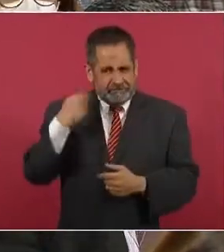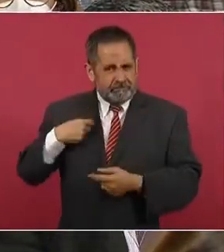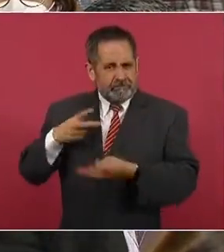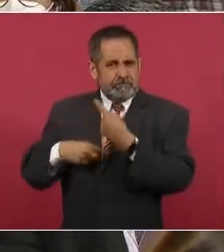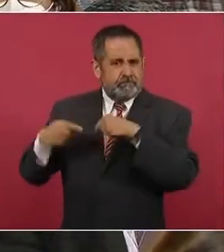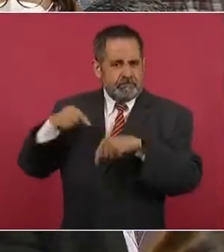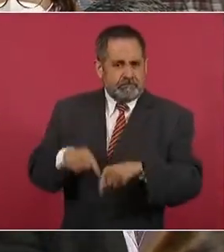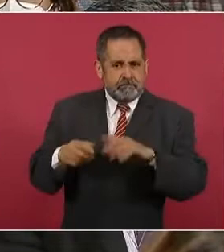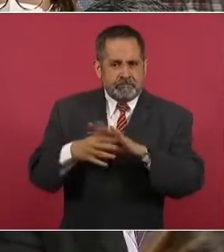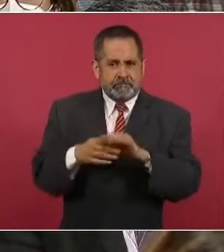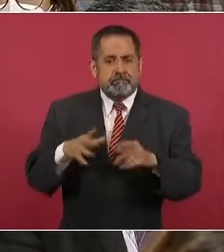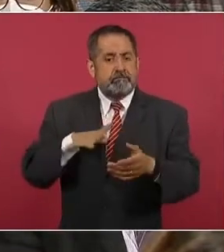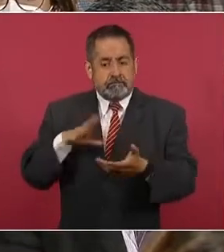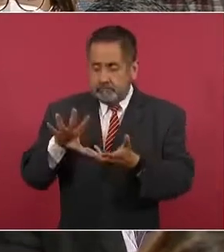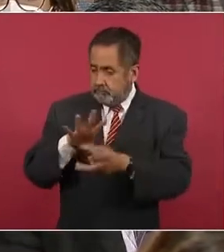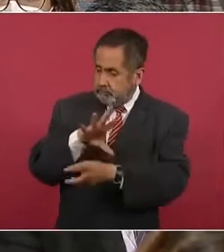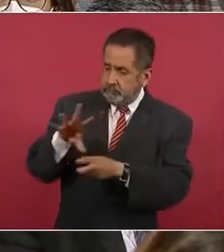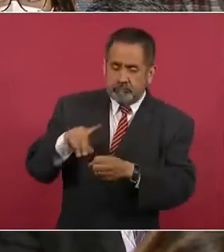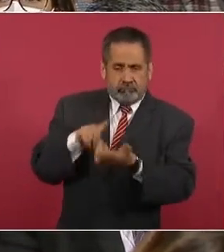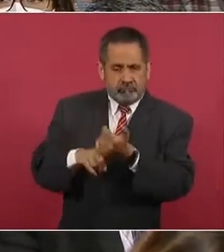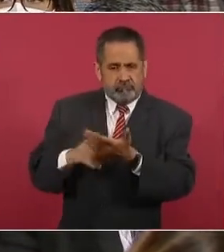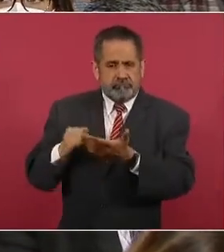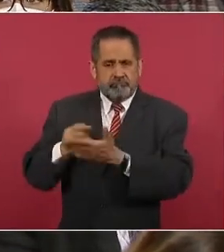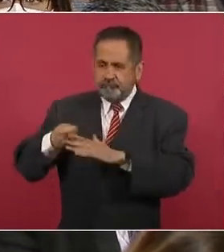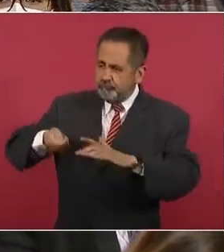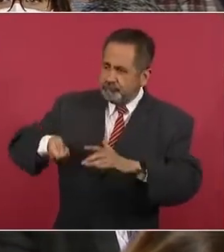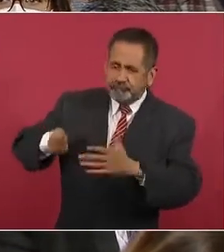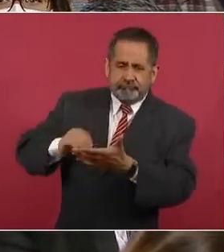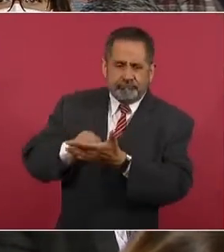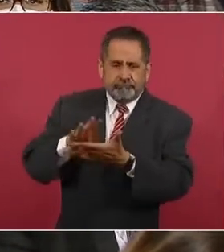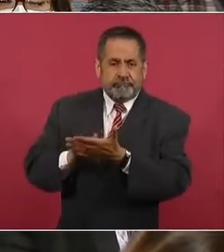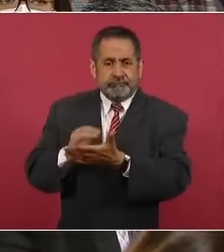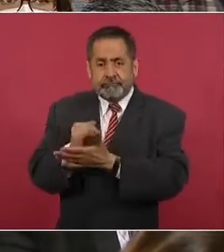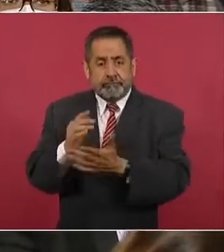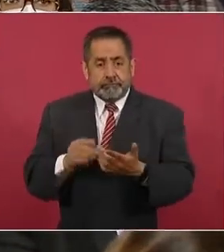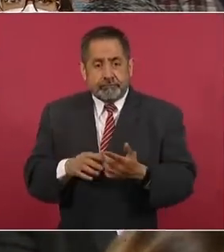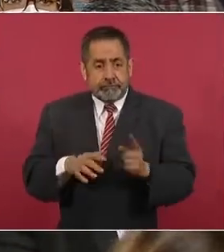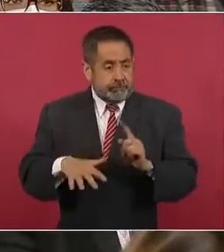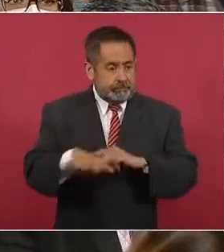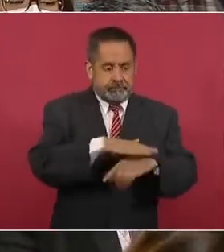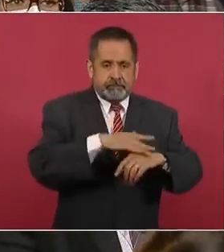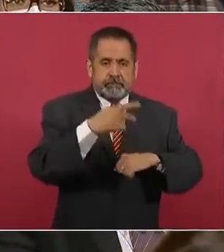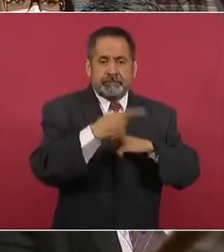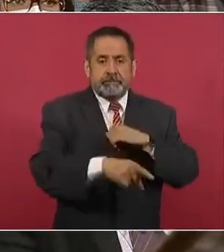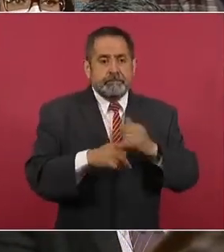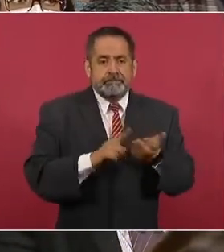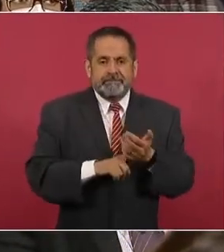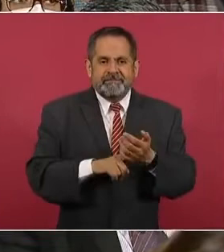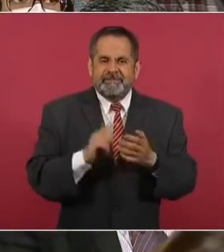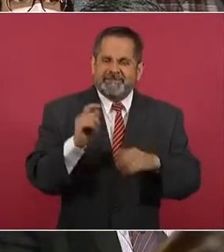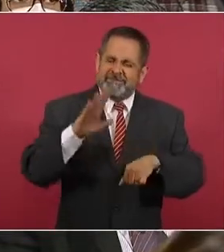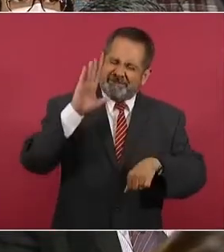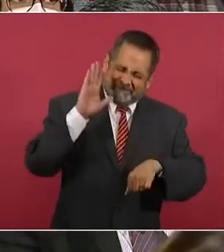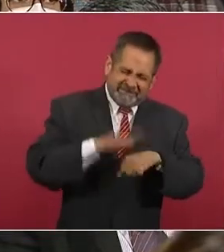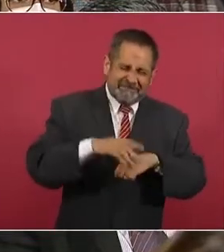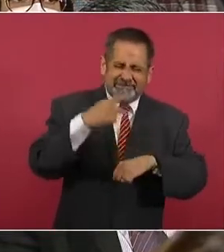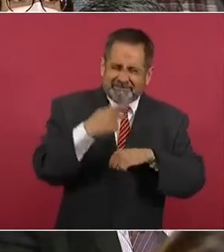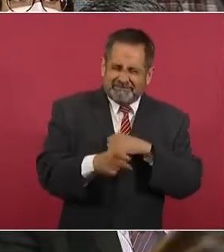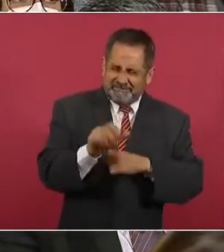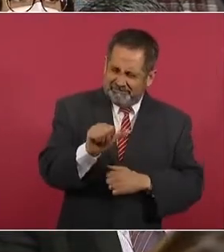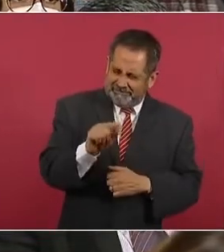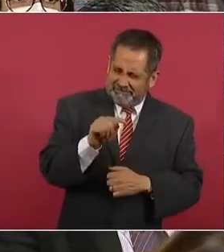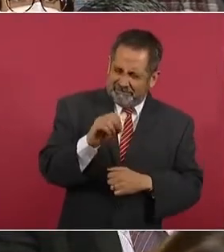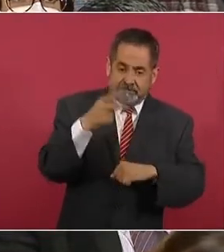cuenta? Aquí están ya todos los dictámenes, no es zona de riesgo, es de alto riesgo, no se